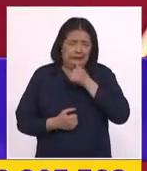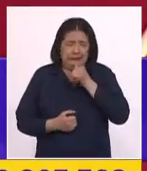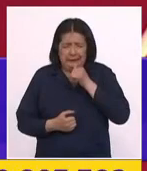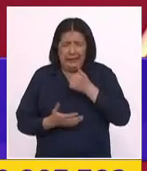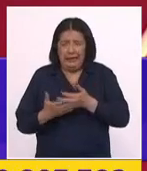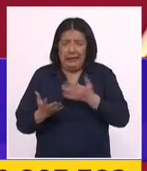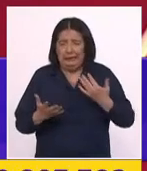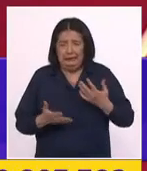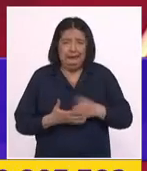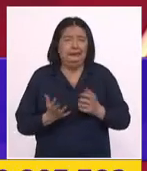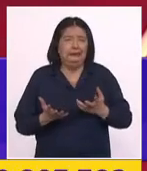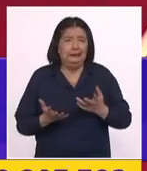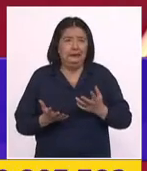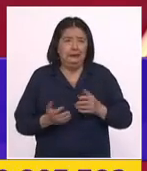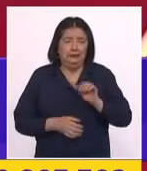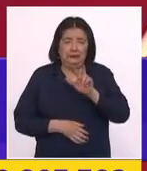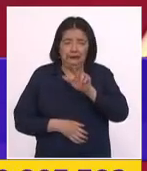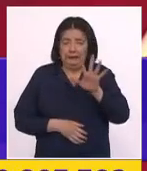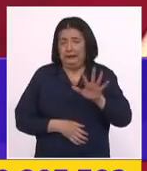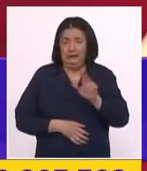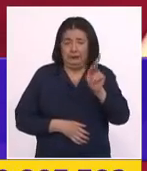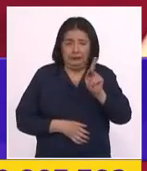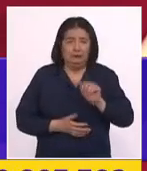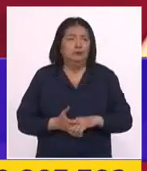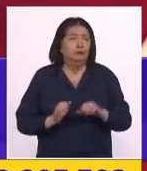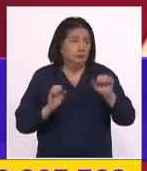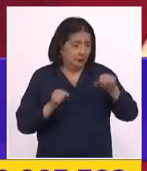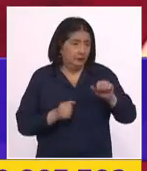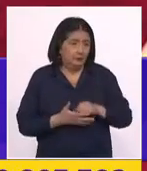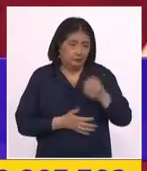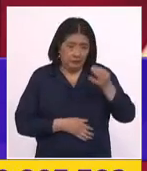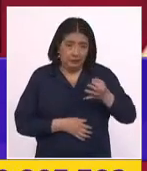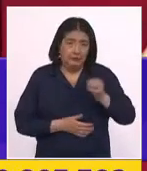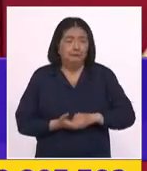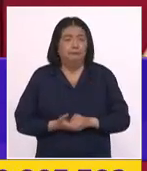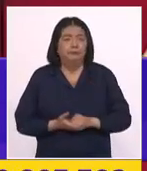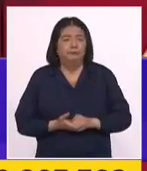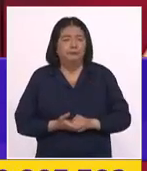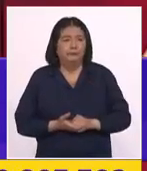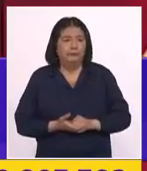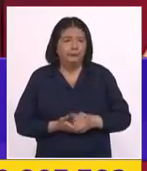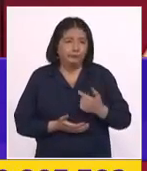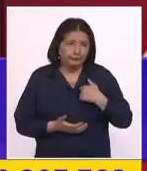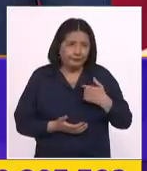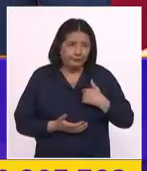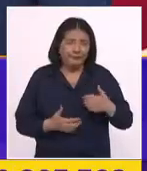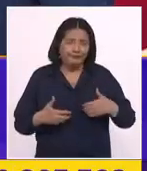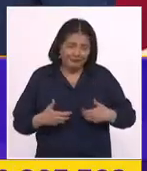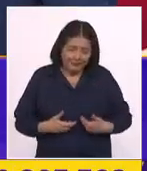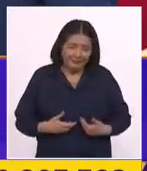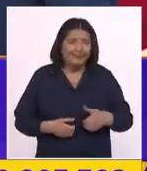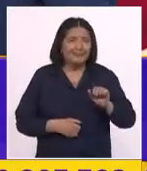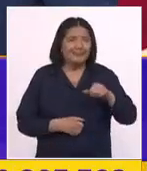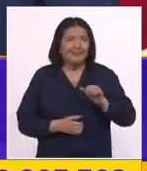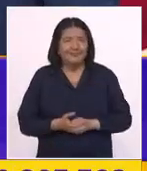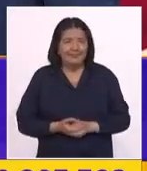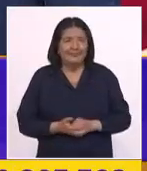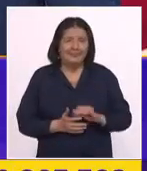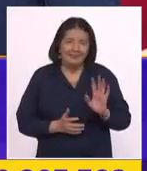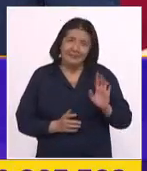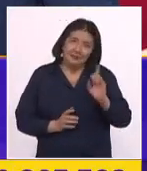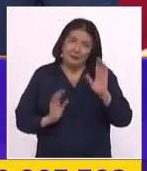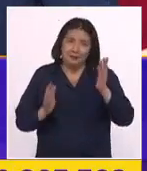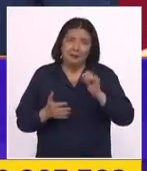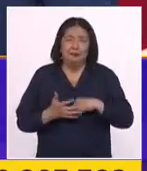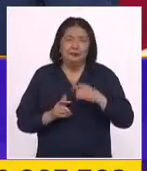antes de la carrera de los 35 kilómetros de marcha. Sí, así es. En realidad estaba muy cansada. No parecía,